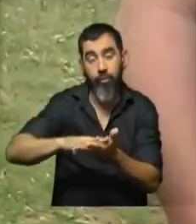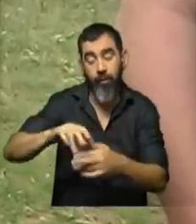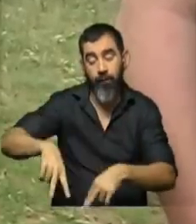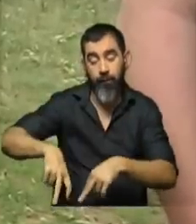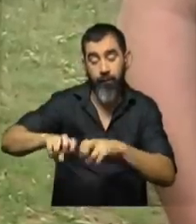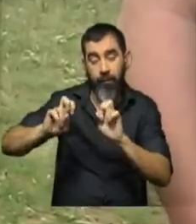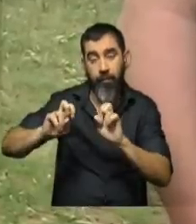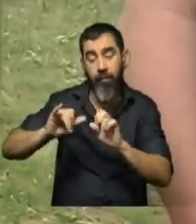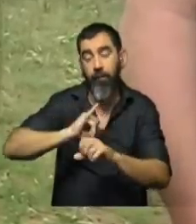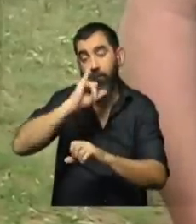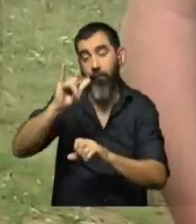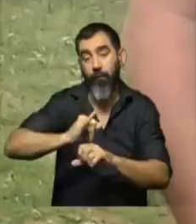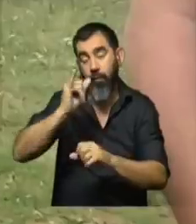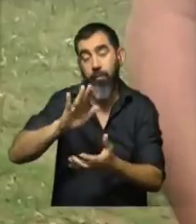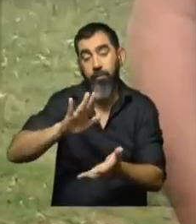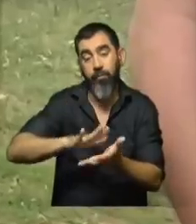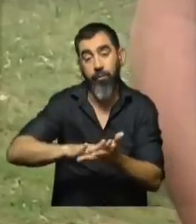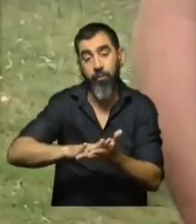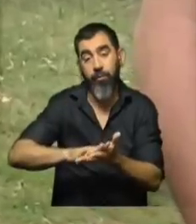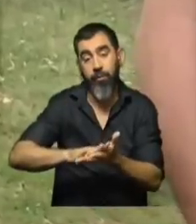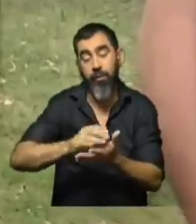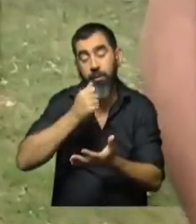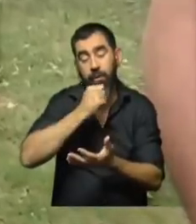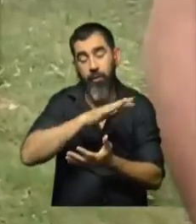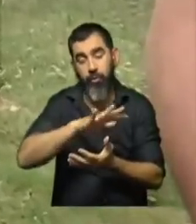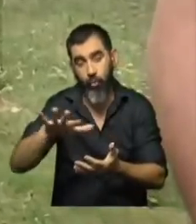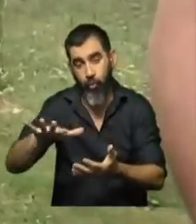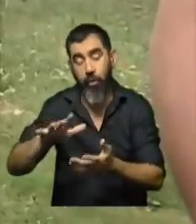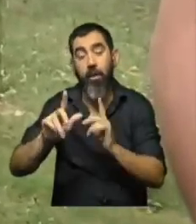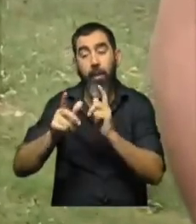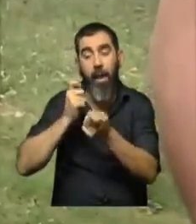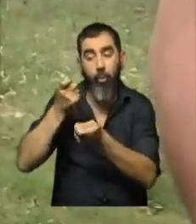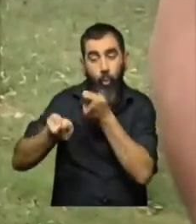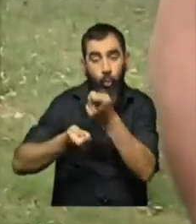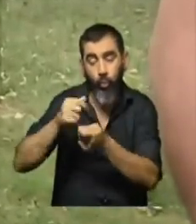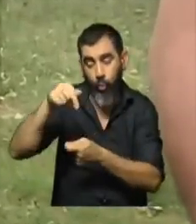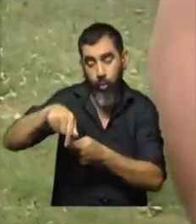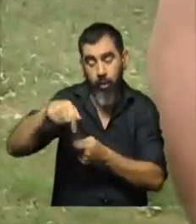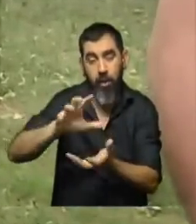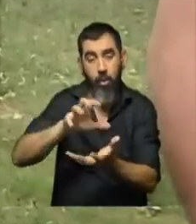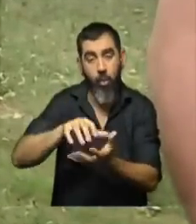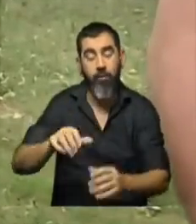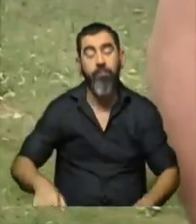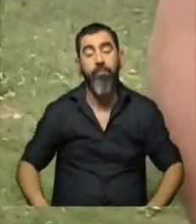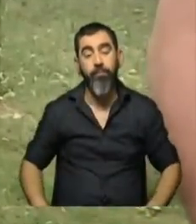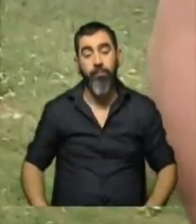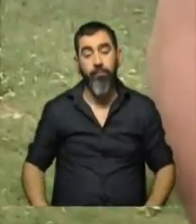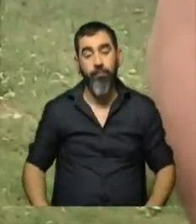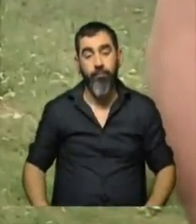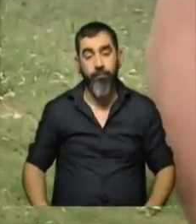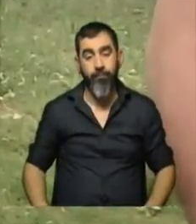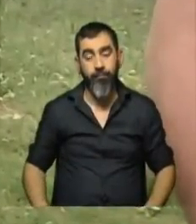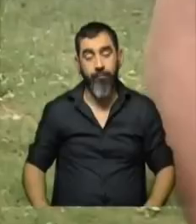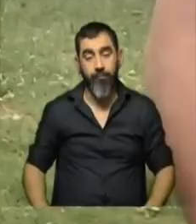que van a dar su informe sobre la pertinencia histórica y las torturas que se realizaron en este sitio de que hoy es sitio